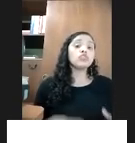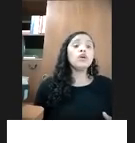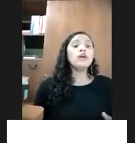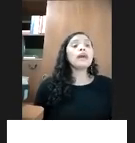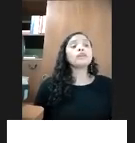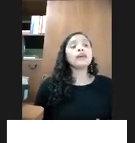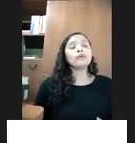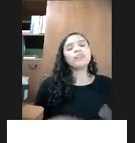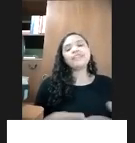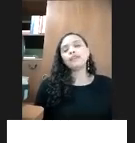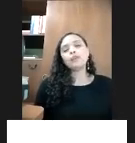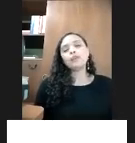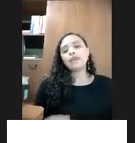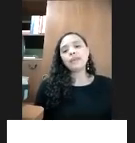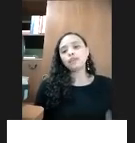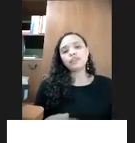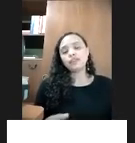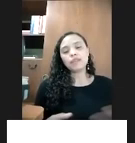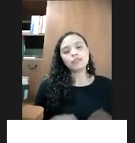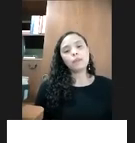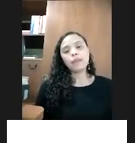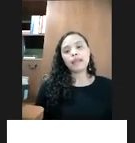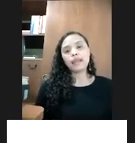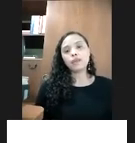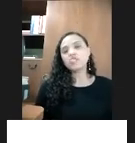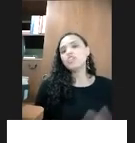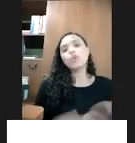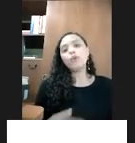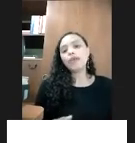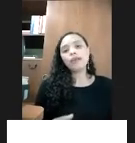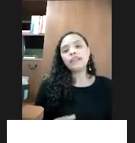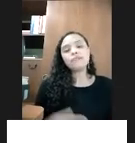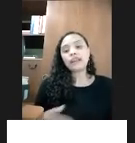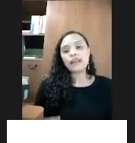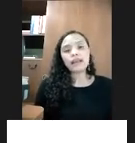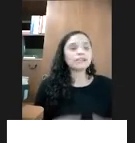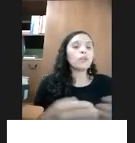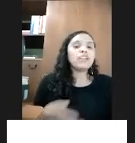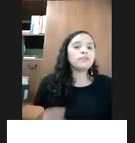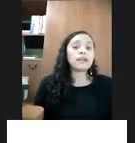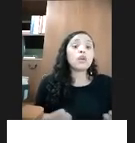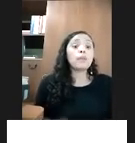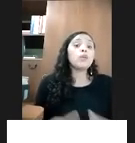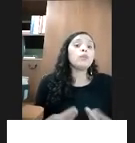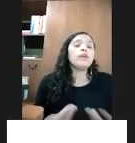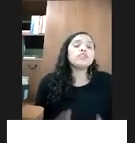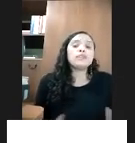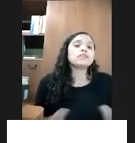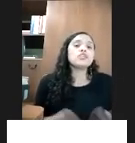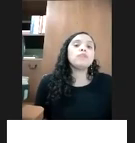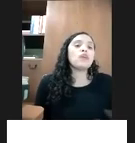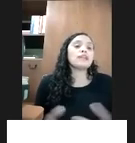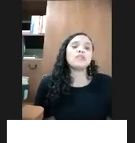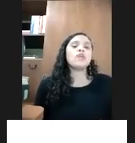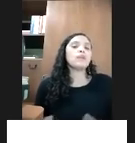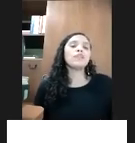incluso obteniendo medicamentos y tratamientos para la escabiosis, si no pueden limpiar las casas, no pueden limpiar las ropas, no pueden someterse ellos mismos